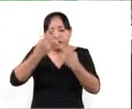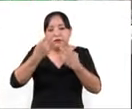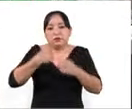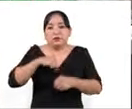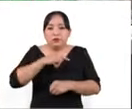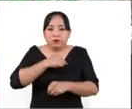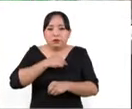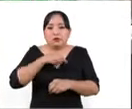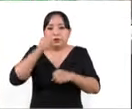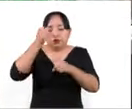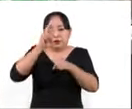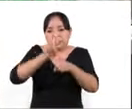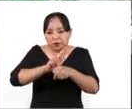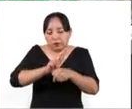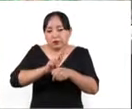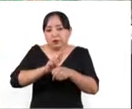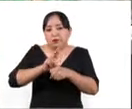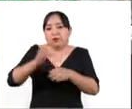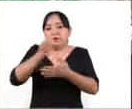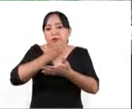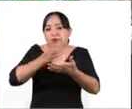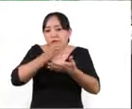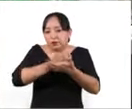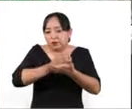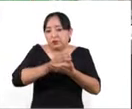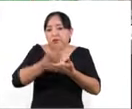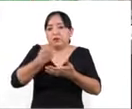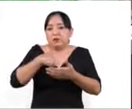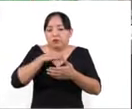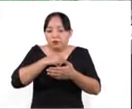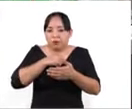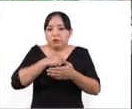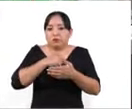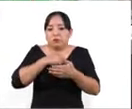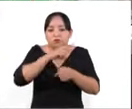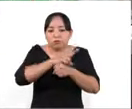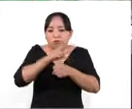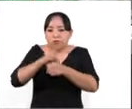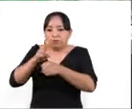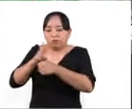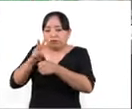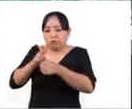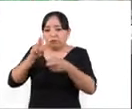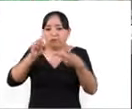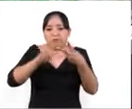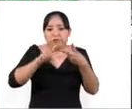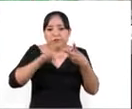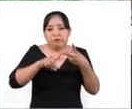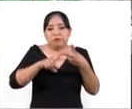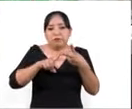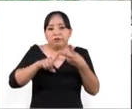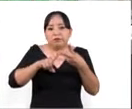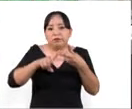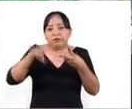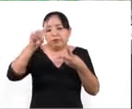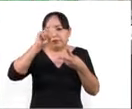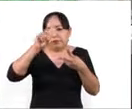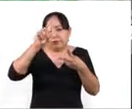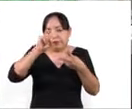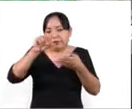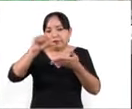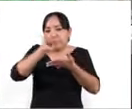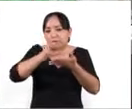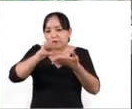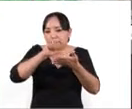Seguridad Ciudadana que llega a las alcaldías para poder apoyar. Segundo, el Consejo Central de